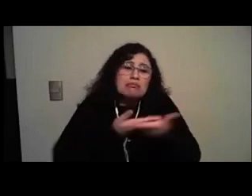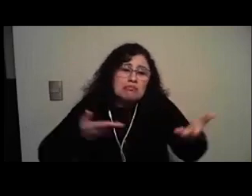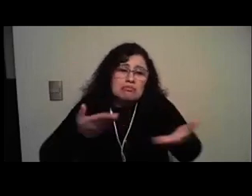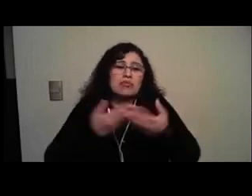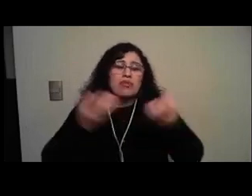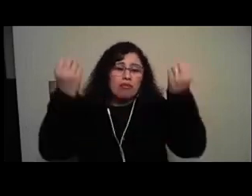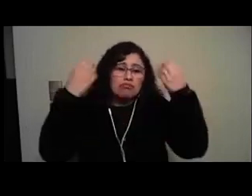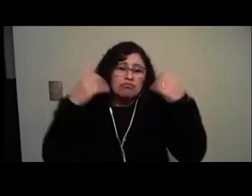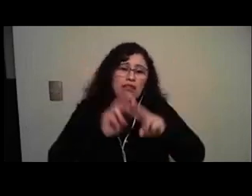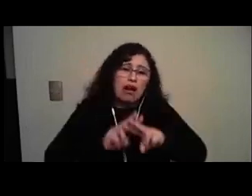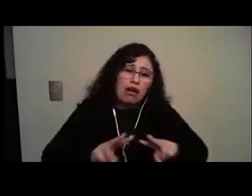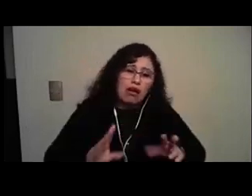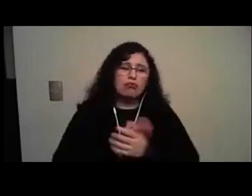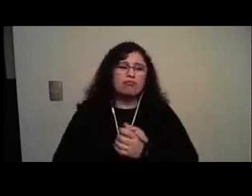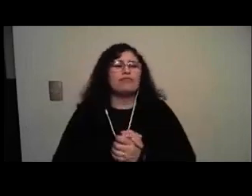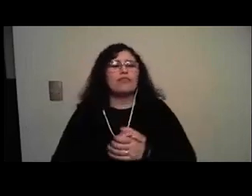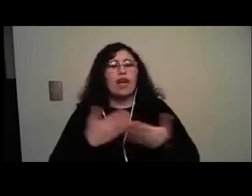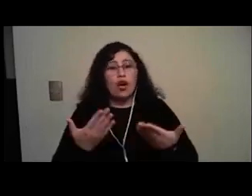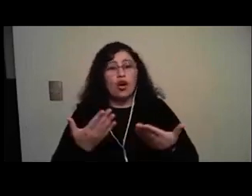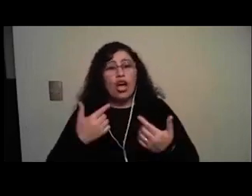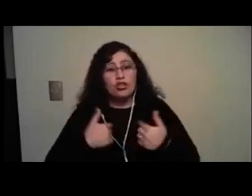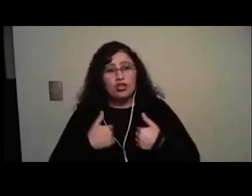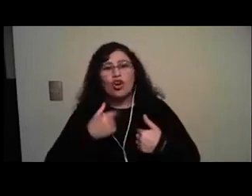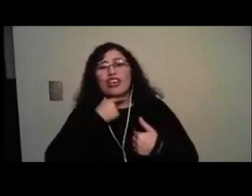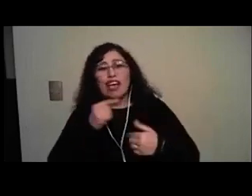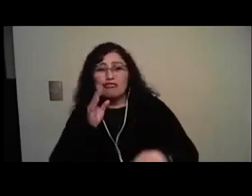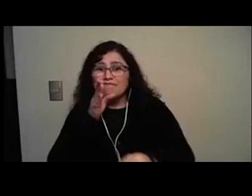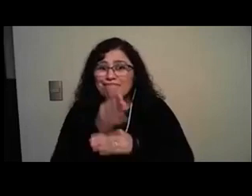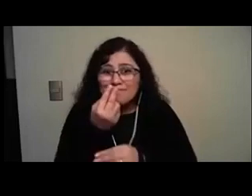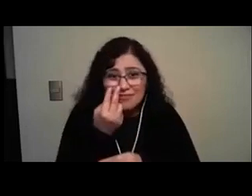Y bueno, por supuesto, yo también quiero darme una vuelta ahí cuando ya se puede utilizar.